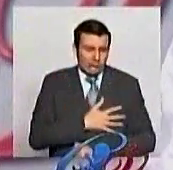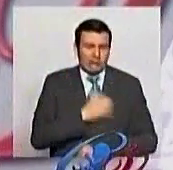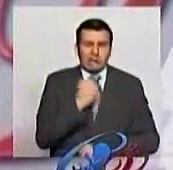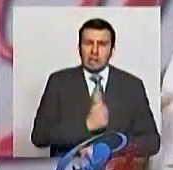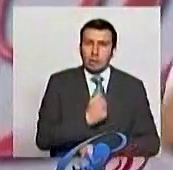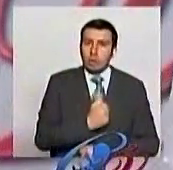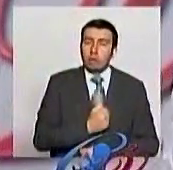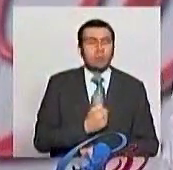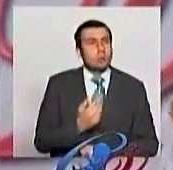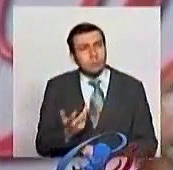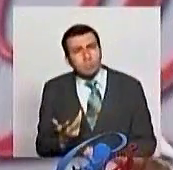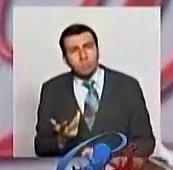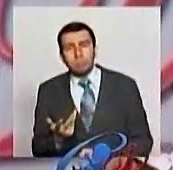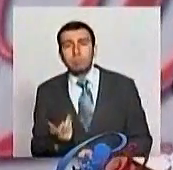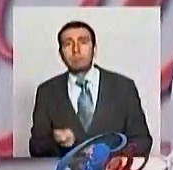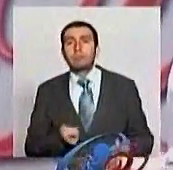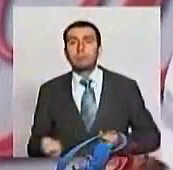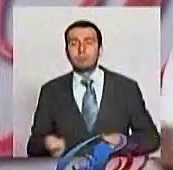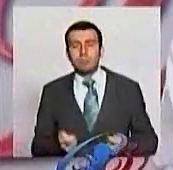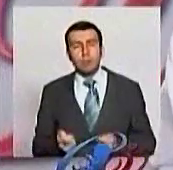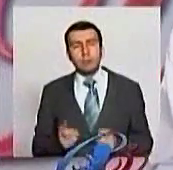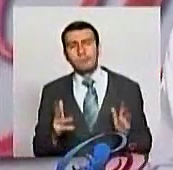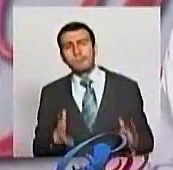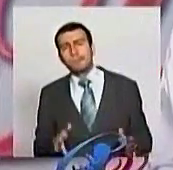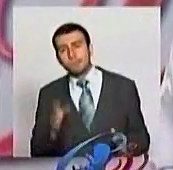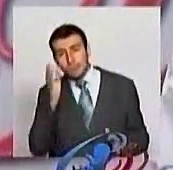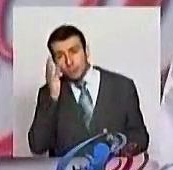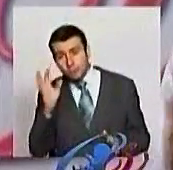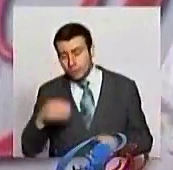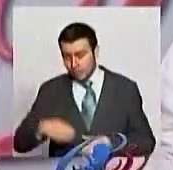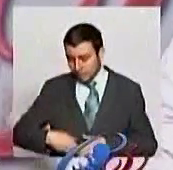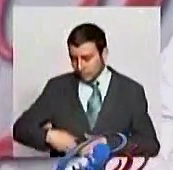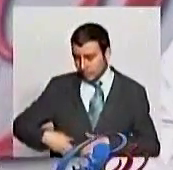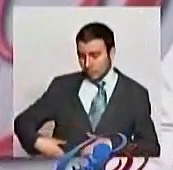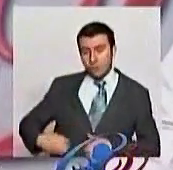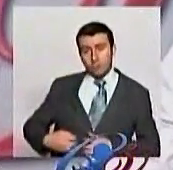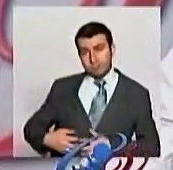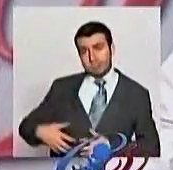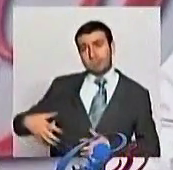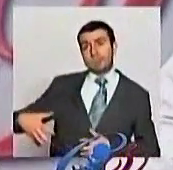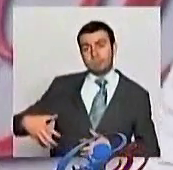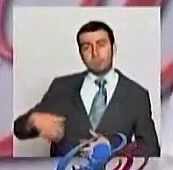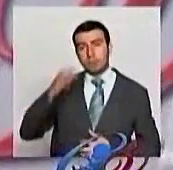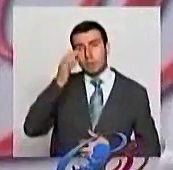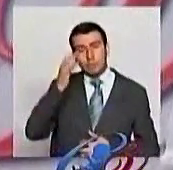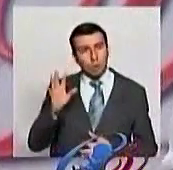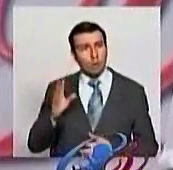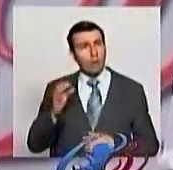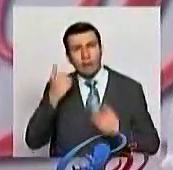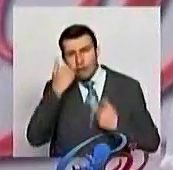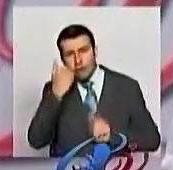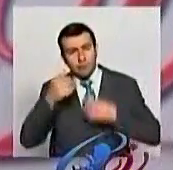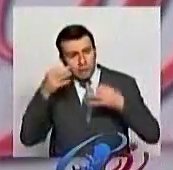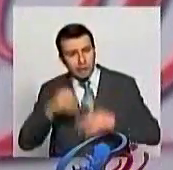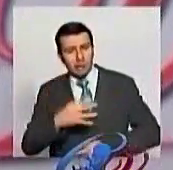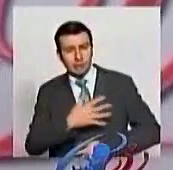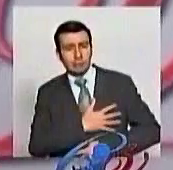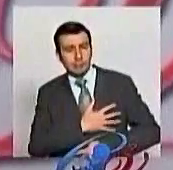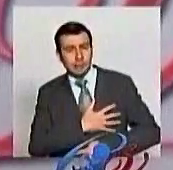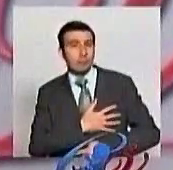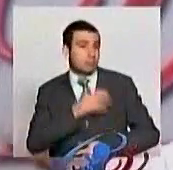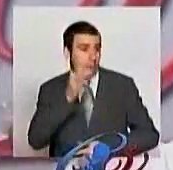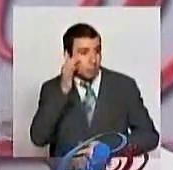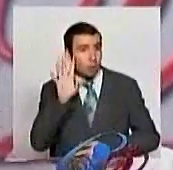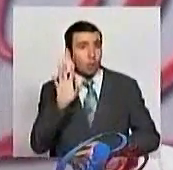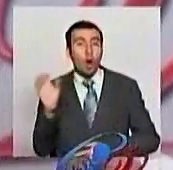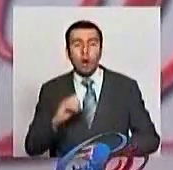gimnasio. Entonces ahí uno dice, bueno, puede ser una costocondritis, no tiene que ser necesariamente una enfermedad coronaria, ¿cierto? Reflujo.